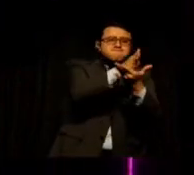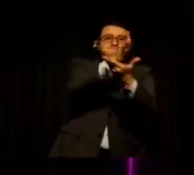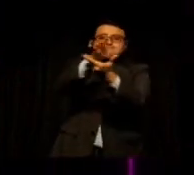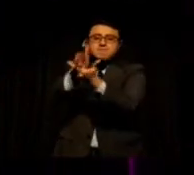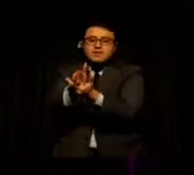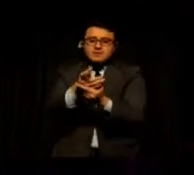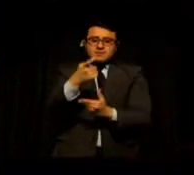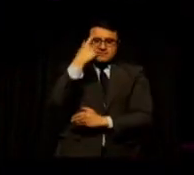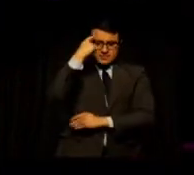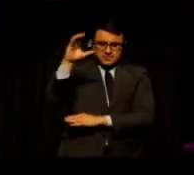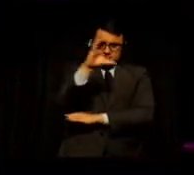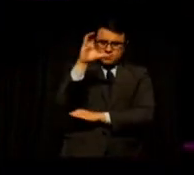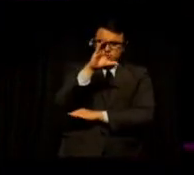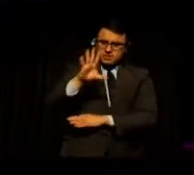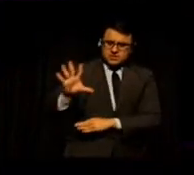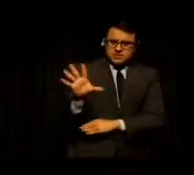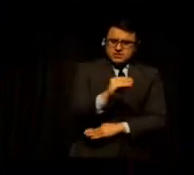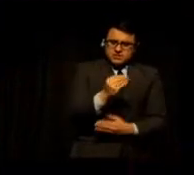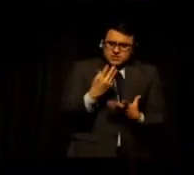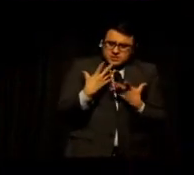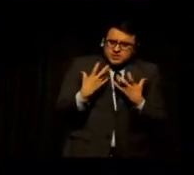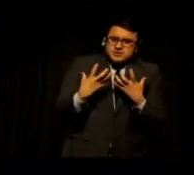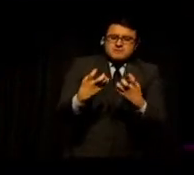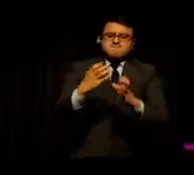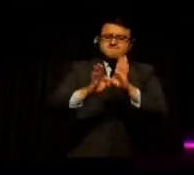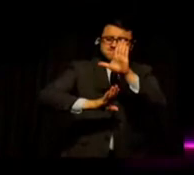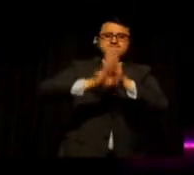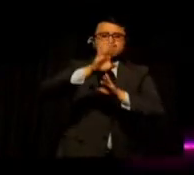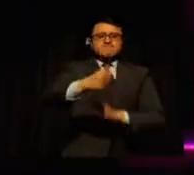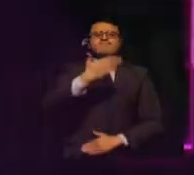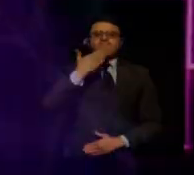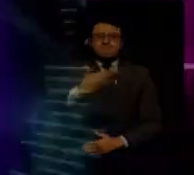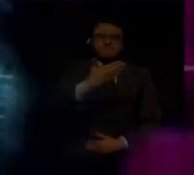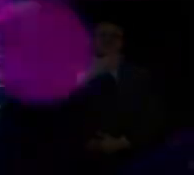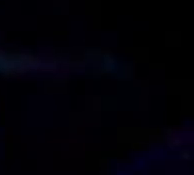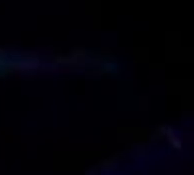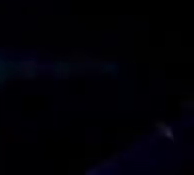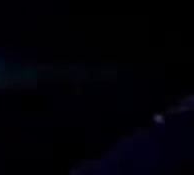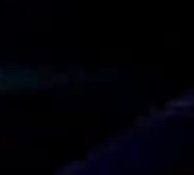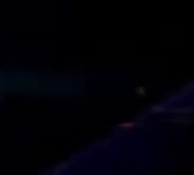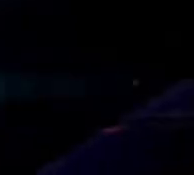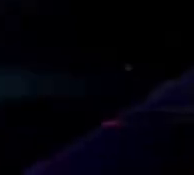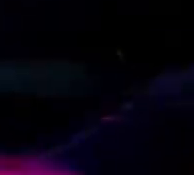colombia emprendedora sea la que nos saque adelante muchísimas muchísimas gracias